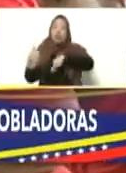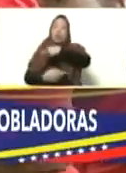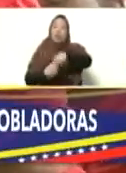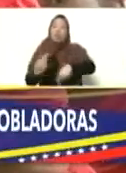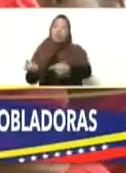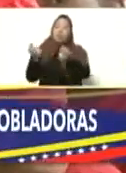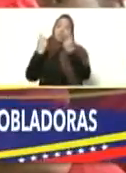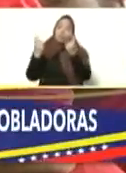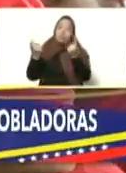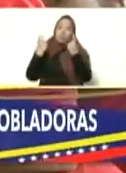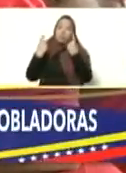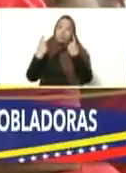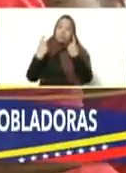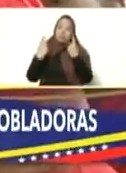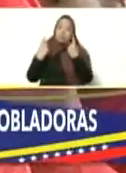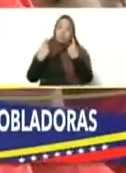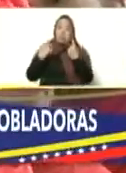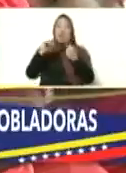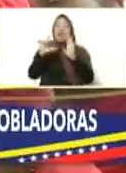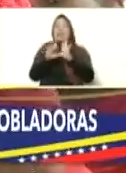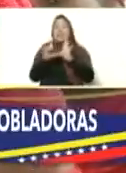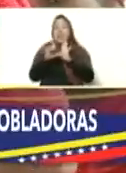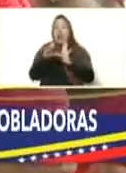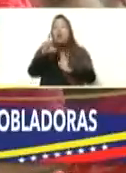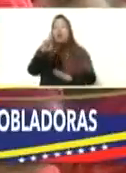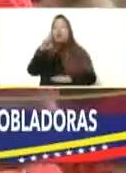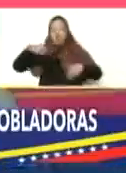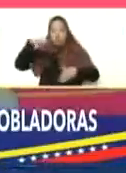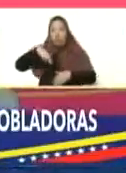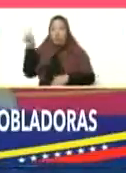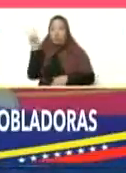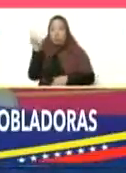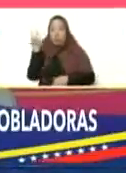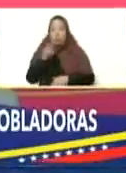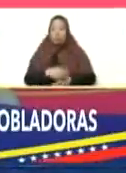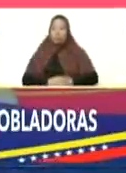hice robinson 1 robinson 2